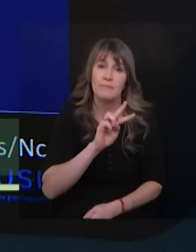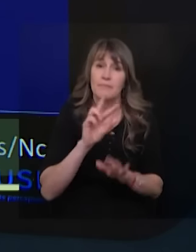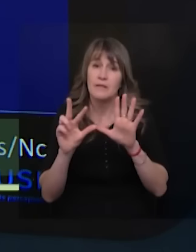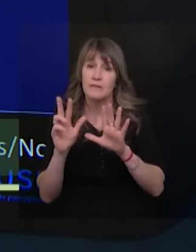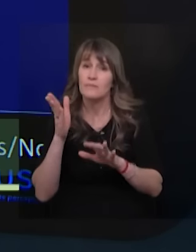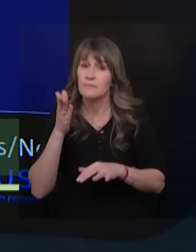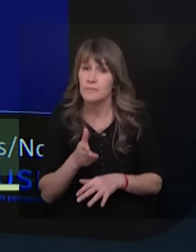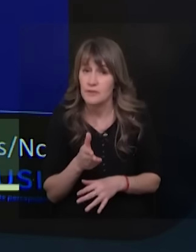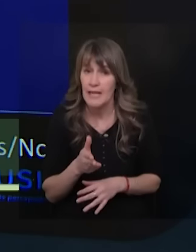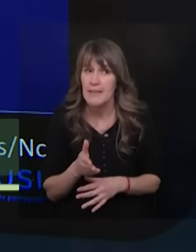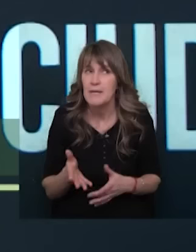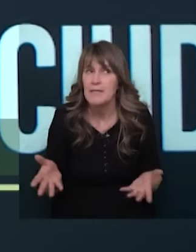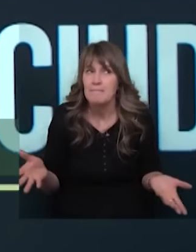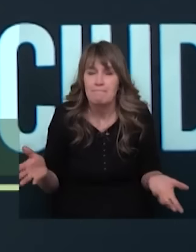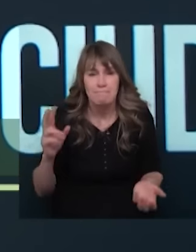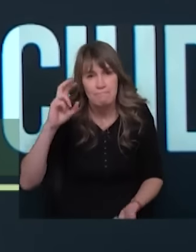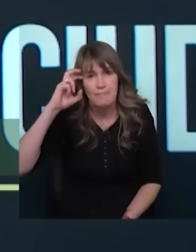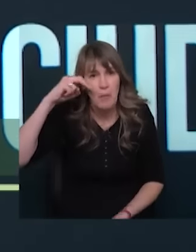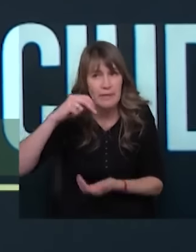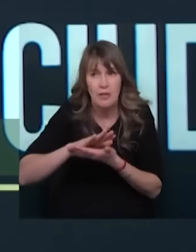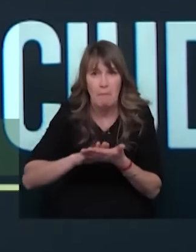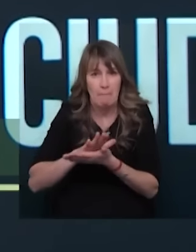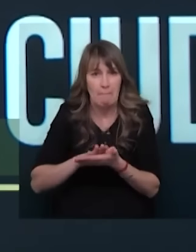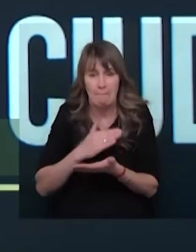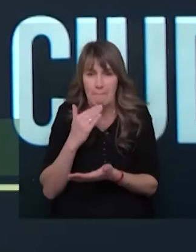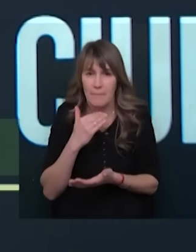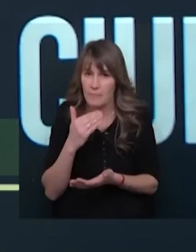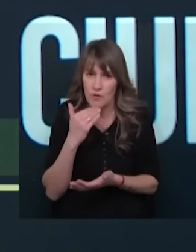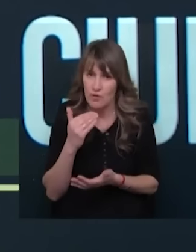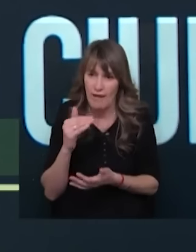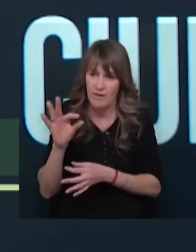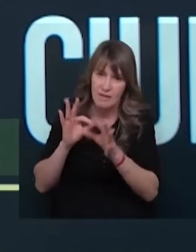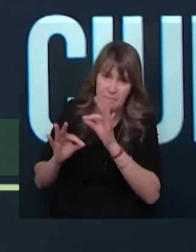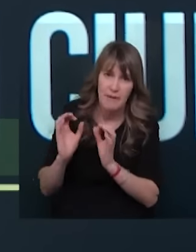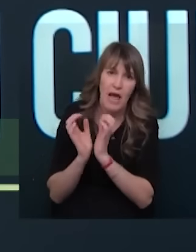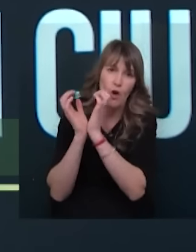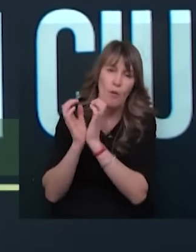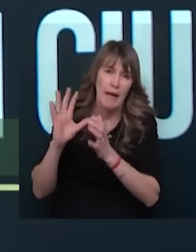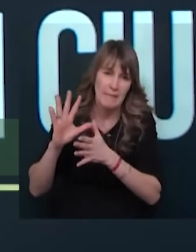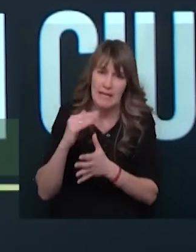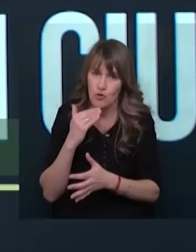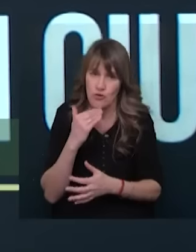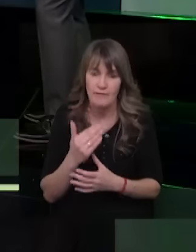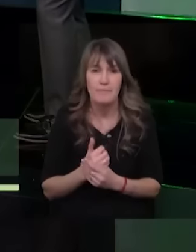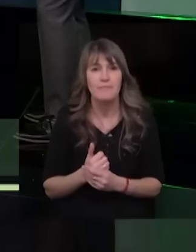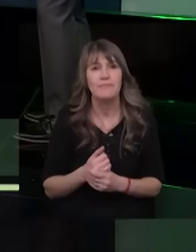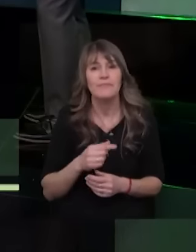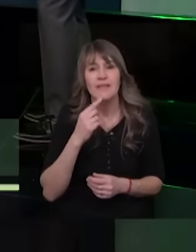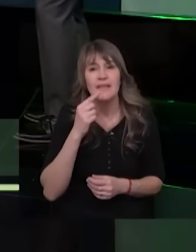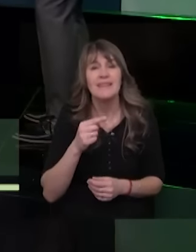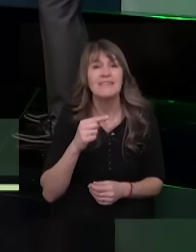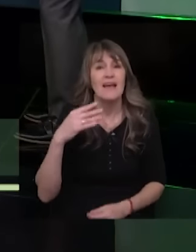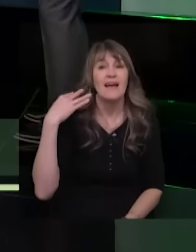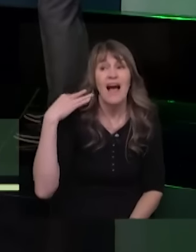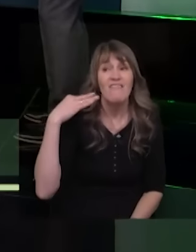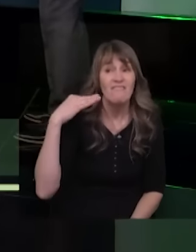que no no manifiesta opinión sobre el el plantel convocado para esta copa América bien la gran polémica fue la la exclusión de edinson cavani